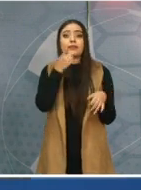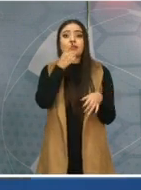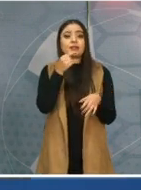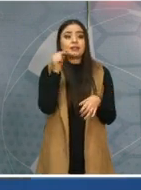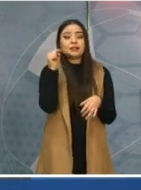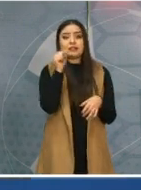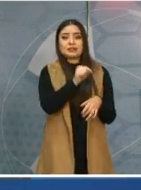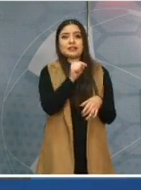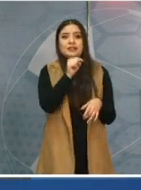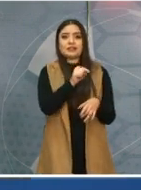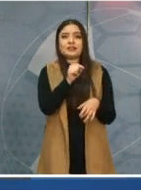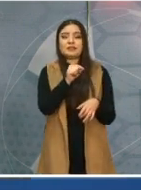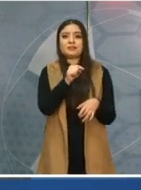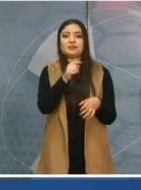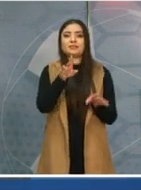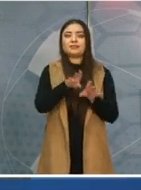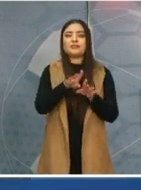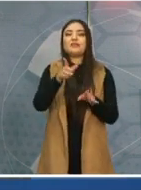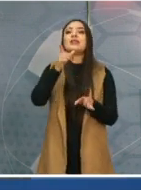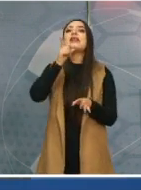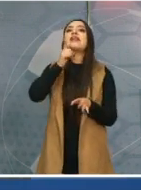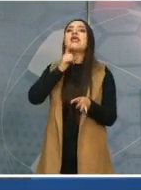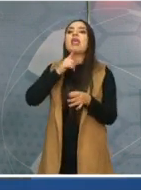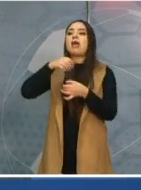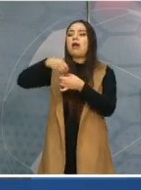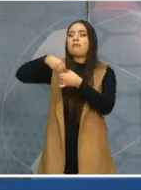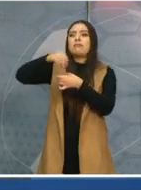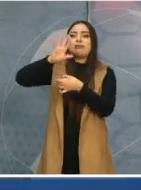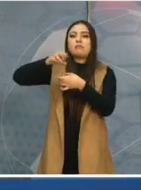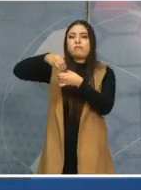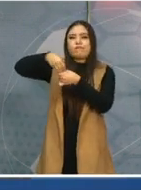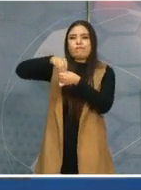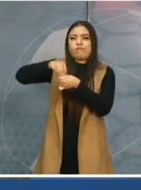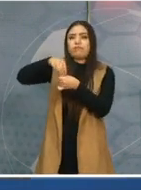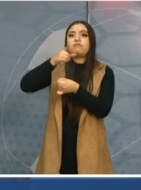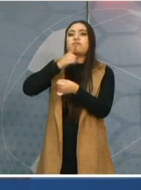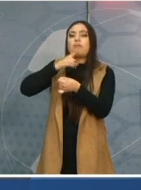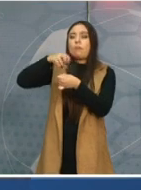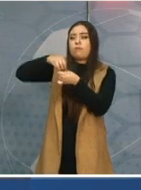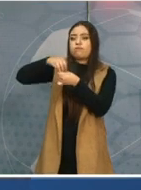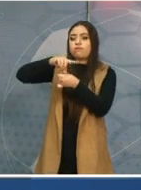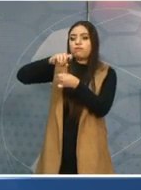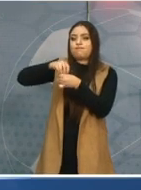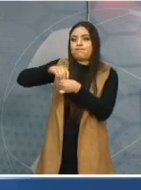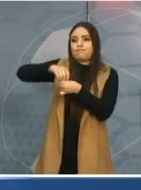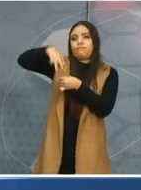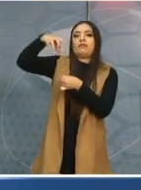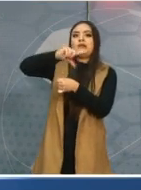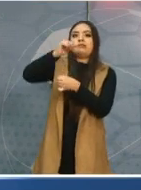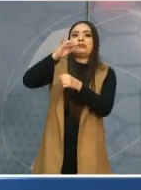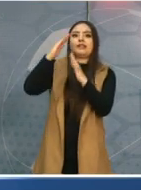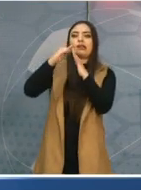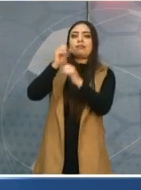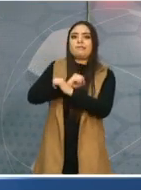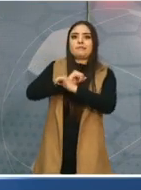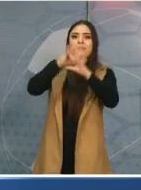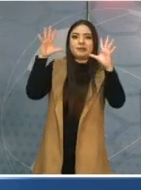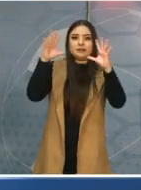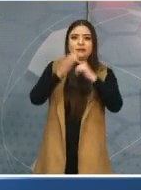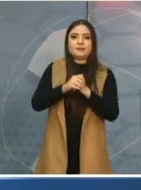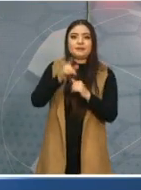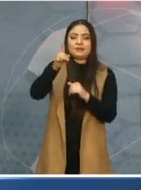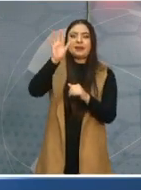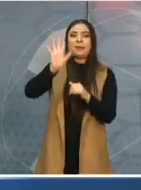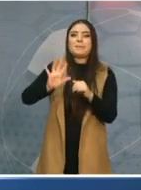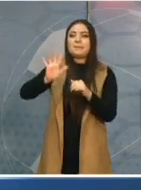de gas lp por lo que la investigación se llevó a cabo para conocer que había ocurrido un chispazo es lo que nos